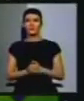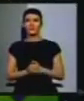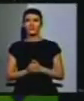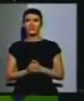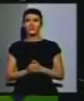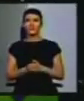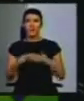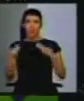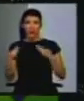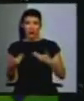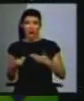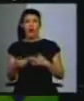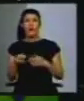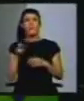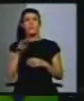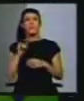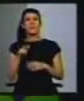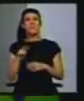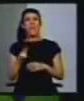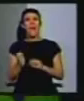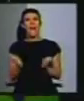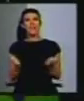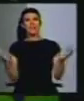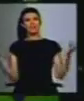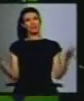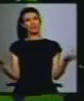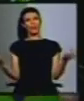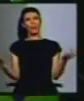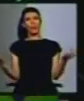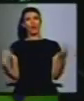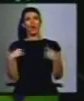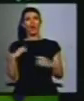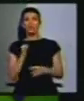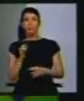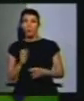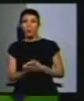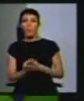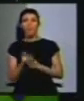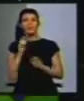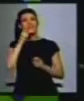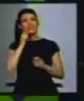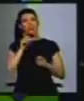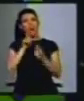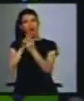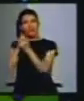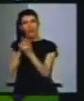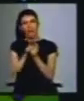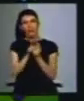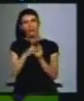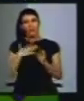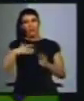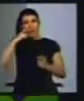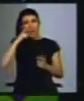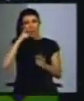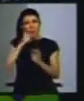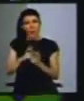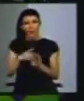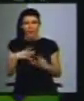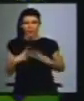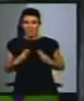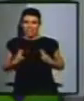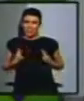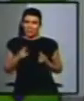Estamos en la era del pilates, del yoga, de zumba, donde es un poco más de contacto, más humano, más espiritual, más de alegría,